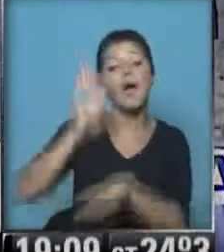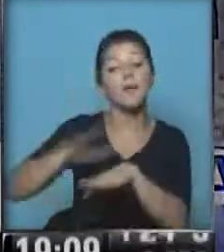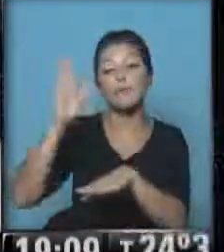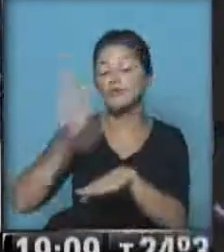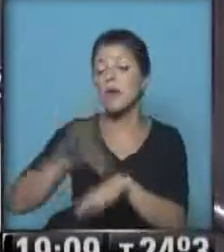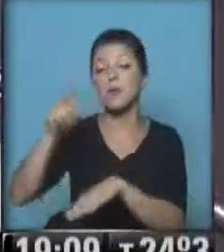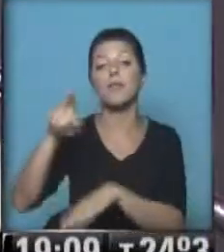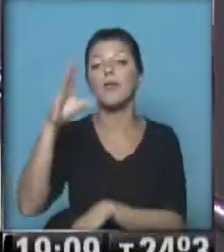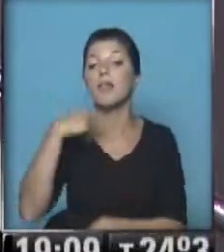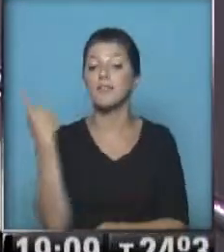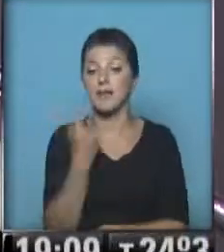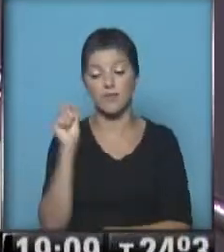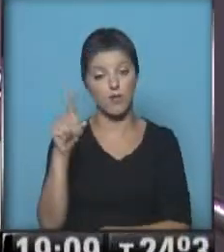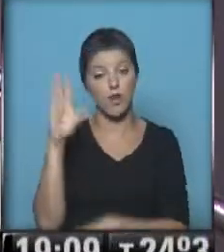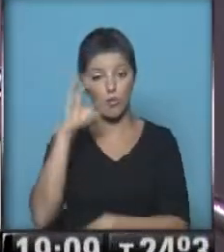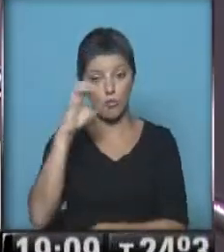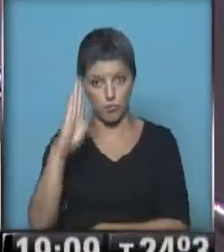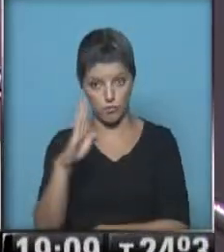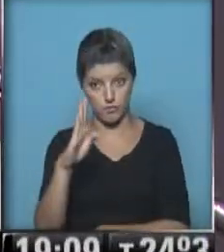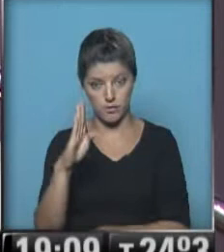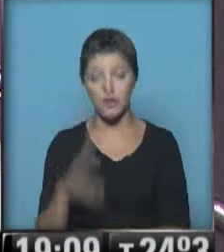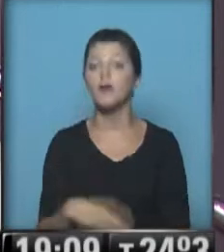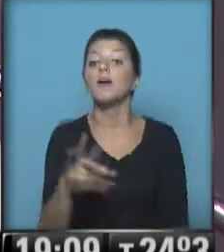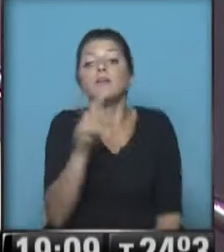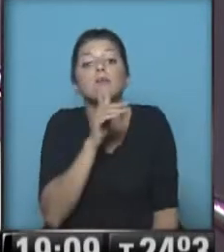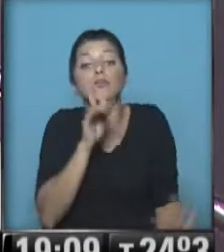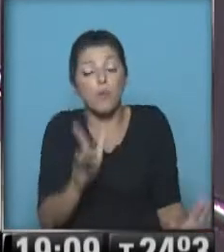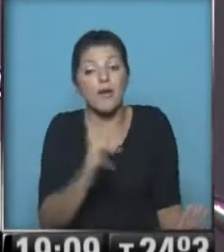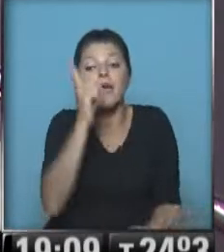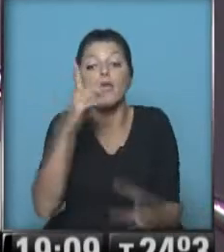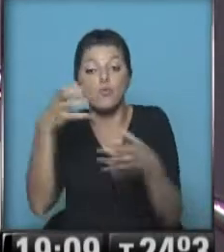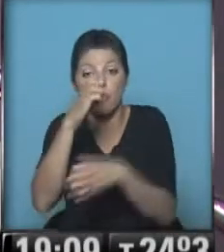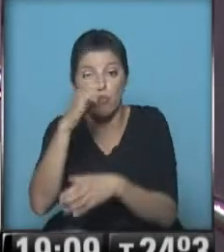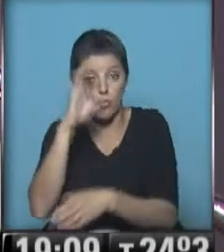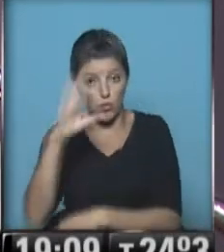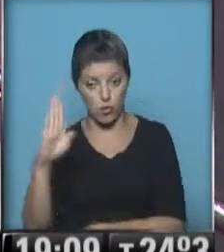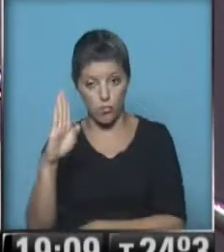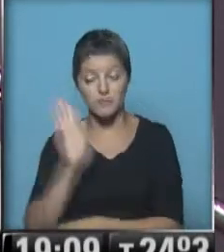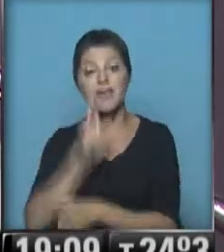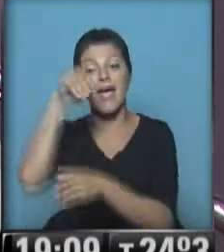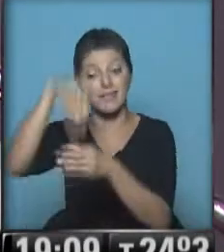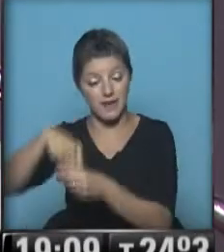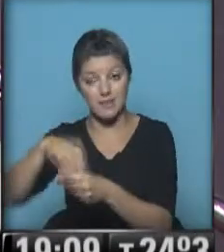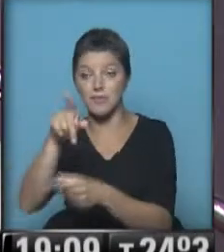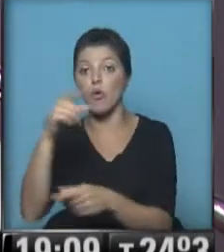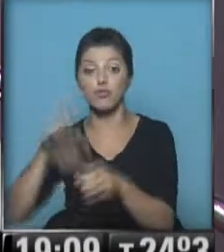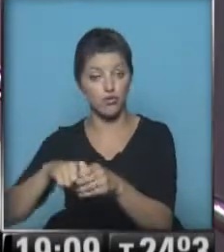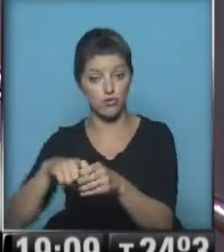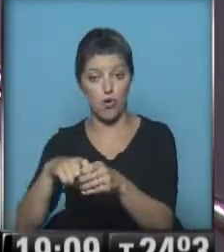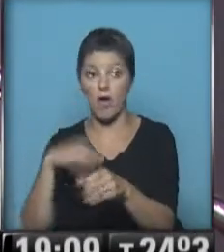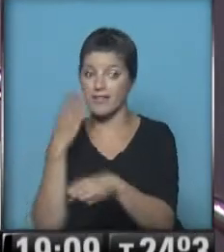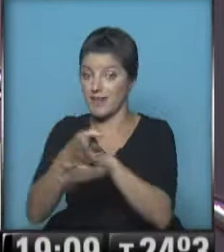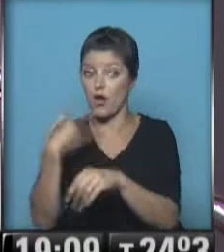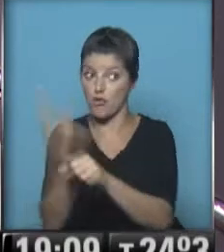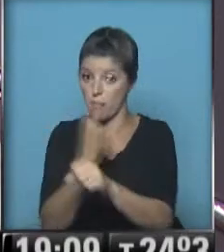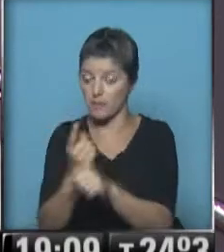barras al club. Se supone que en una institución deportiva nadie puede ingresar si no es socio, primera condición. Y si